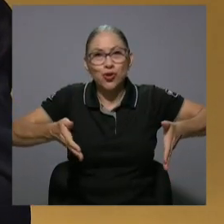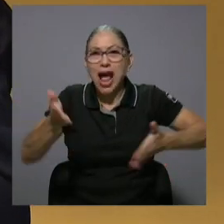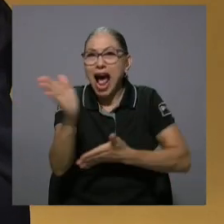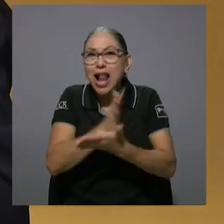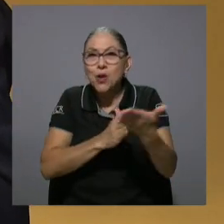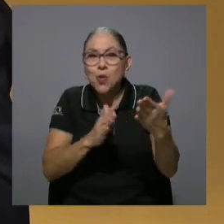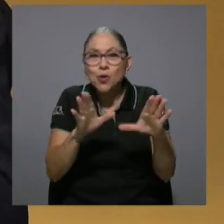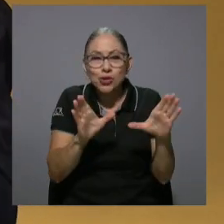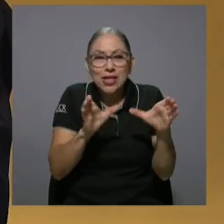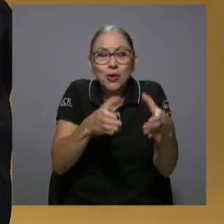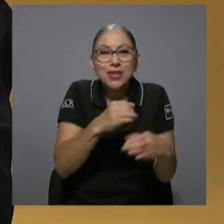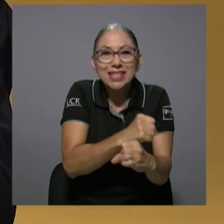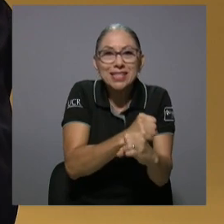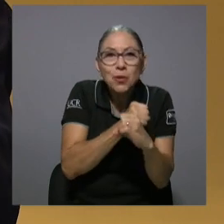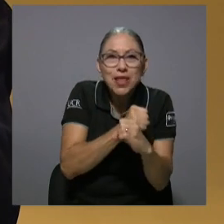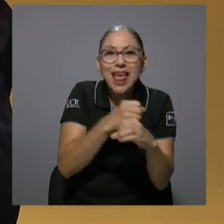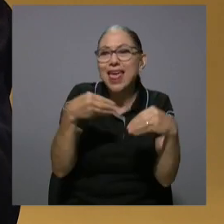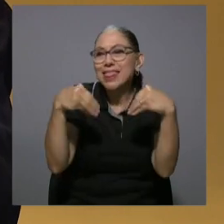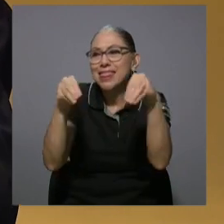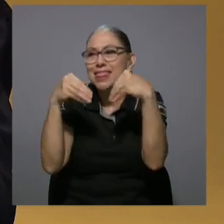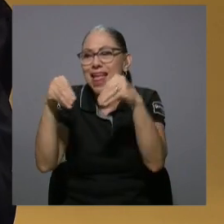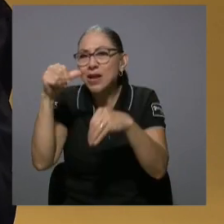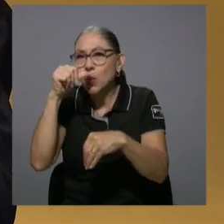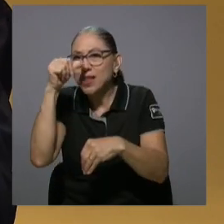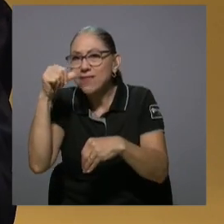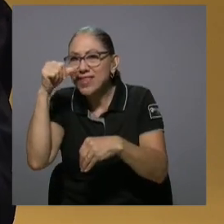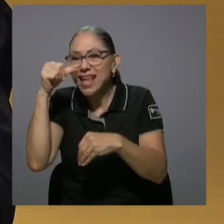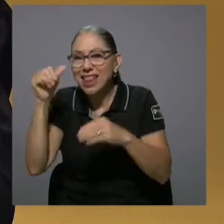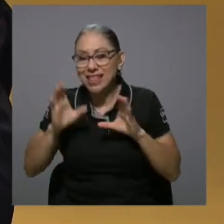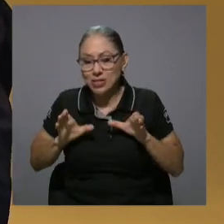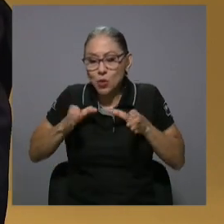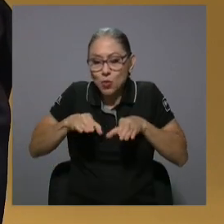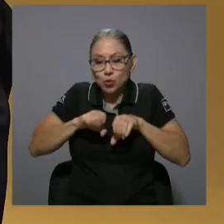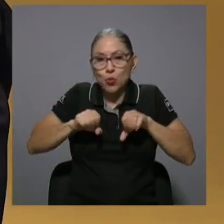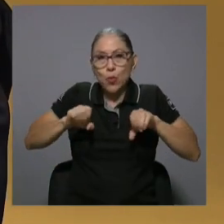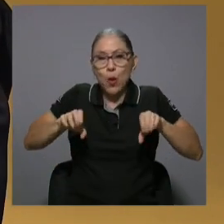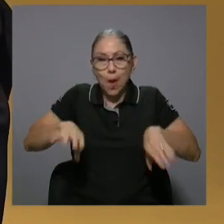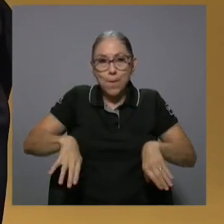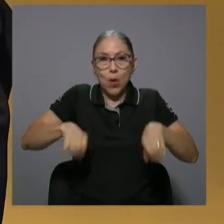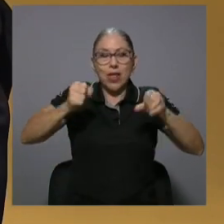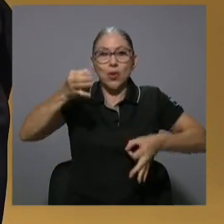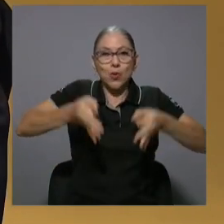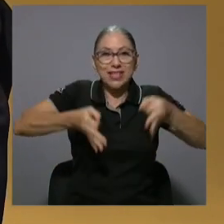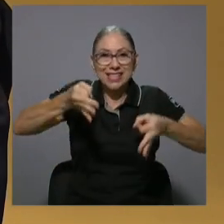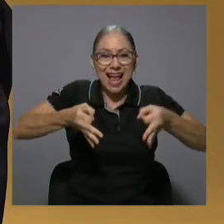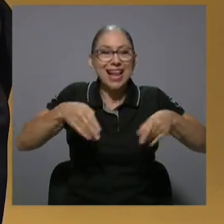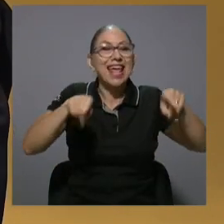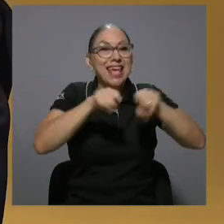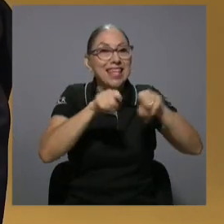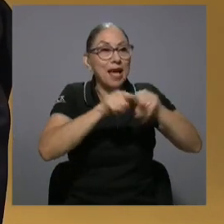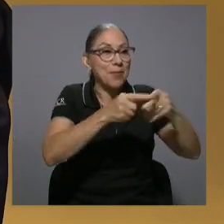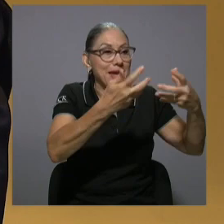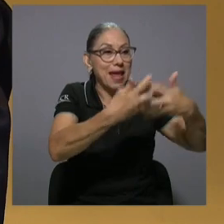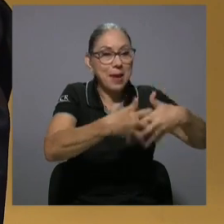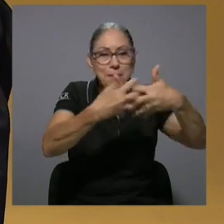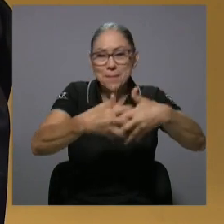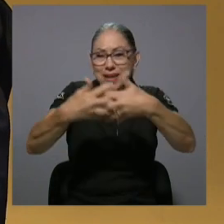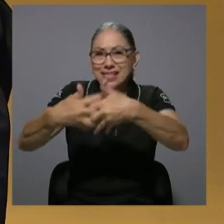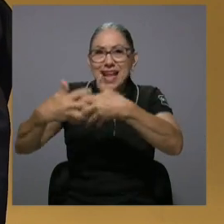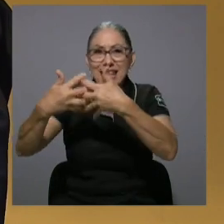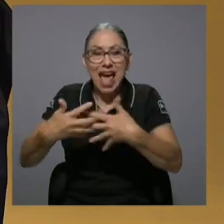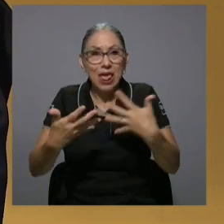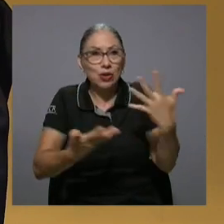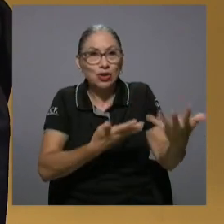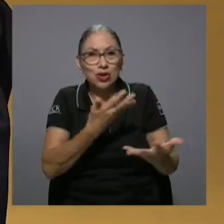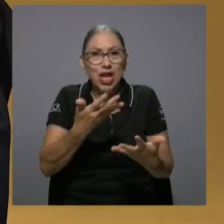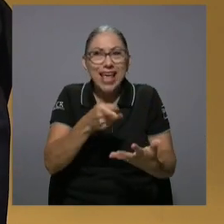de seguridad, narcotraficantes, sectores corruptos del Poder Judicial y un empresariado muy, muy intransigente,